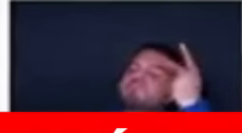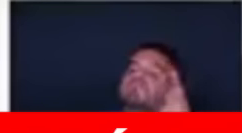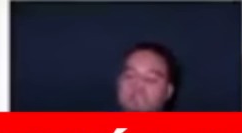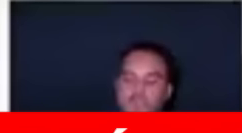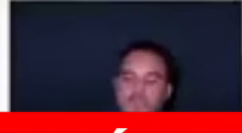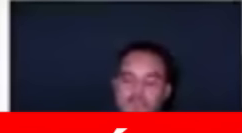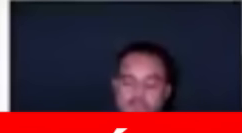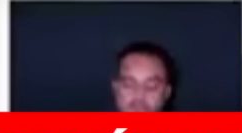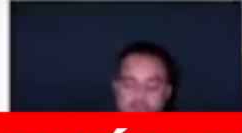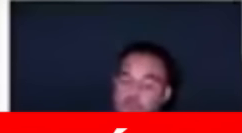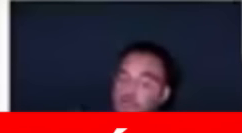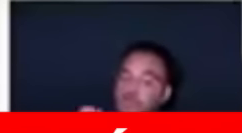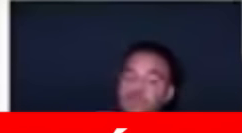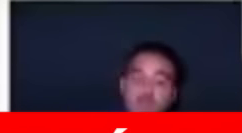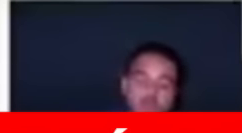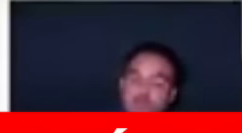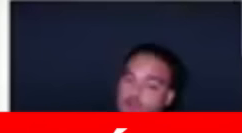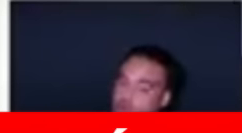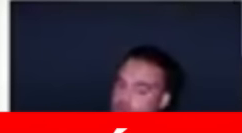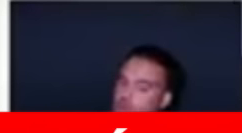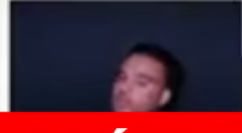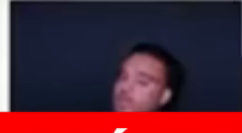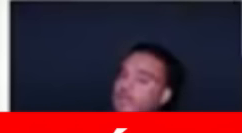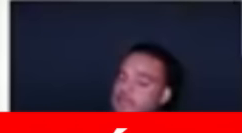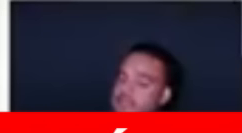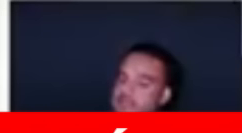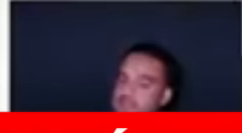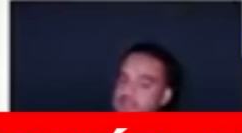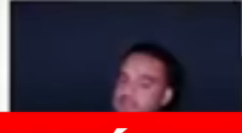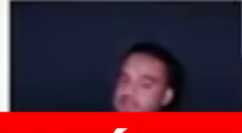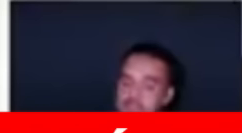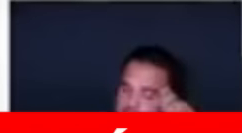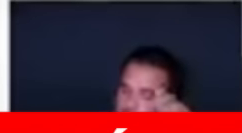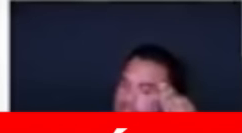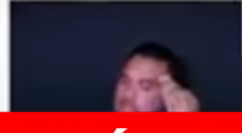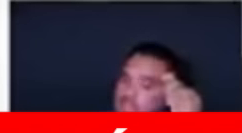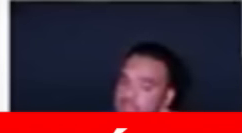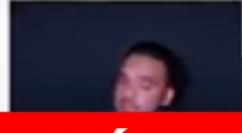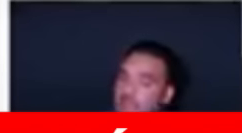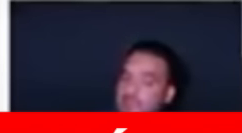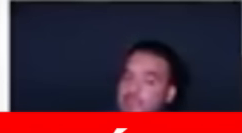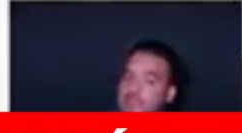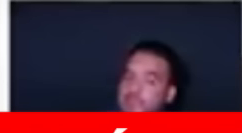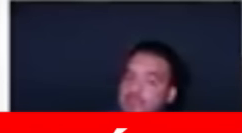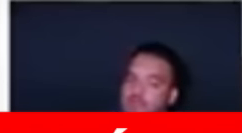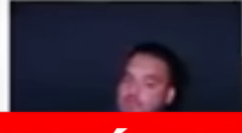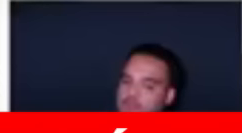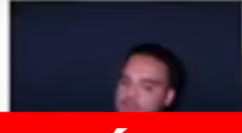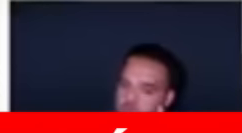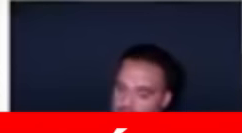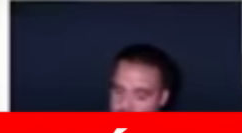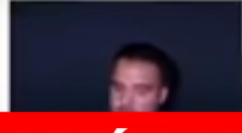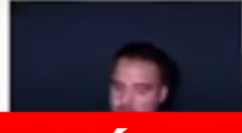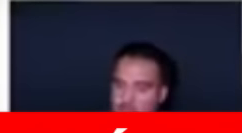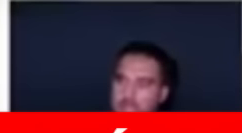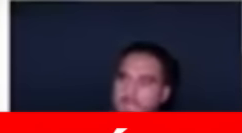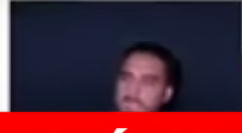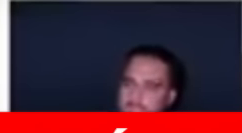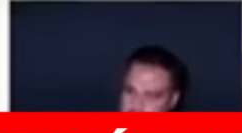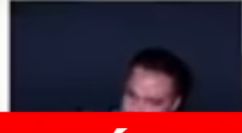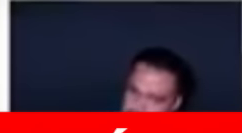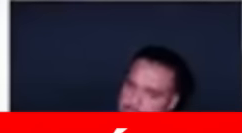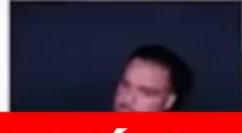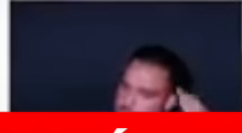y nuevamente, la hora de los ciudadanos. Es ahora. Maru, estamos contigo.